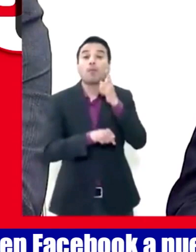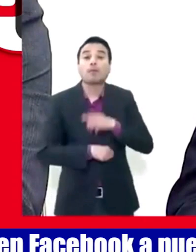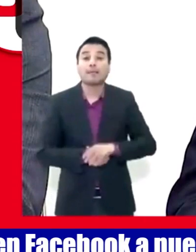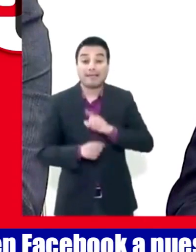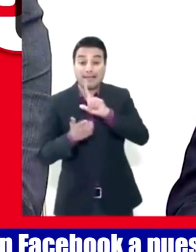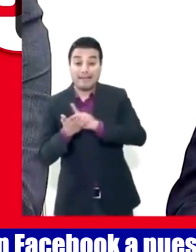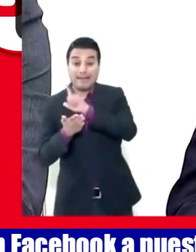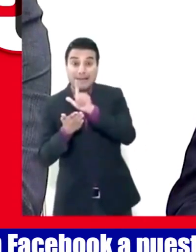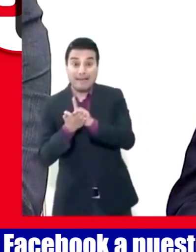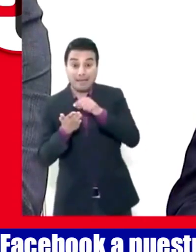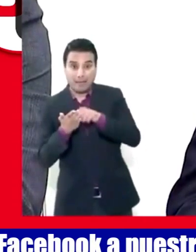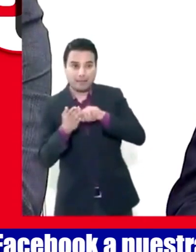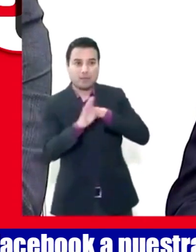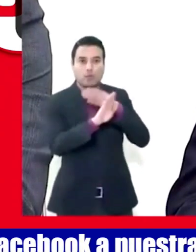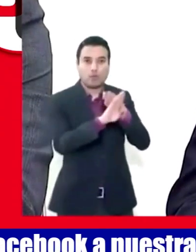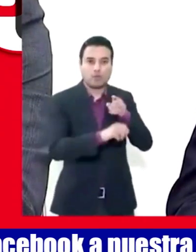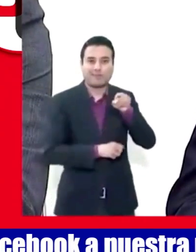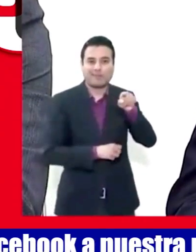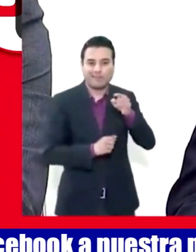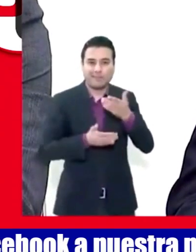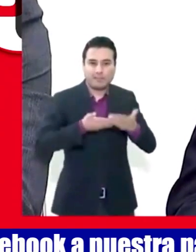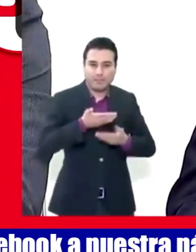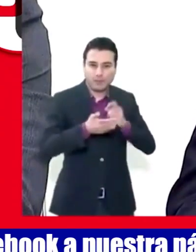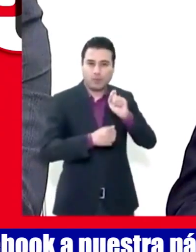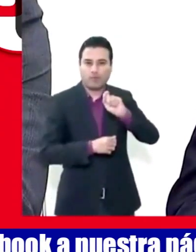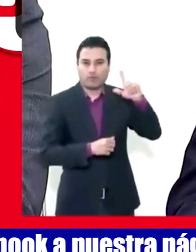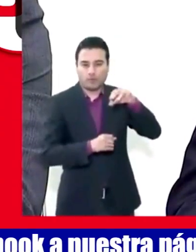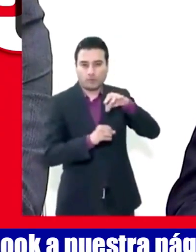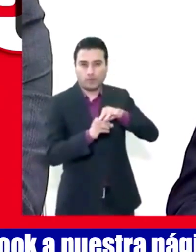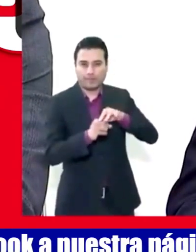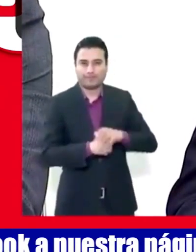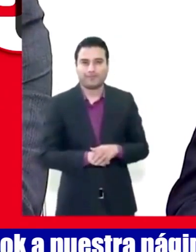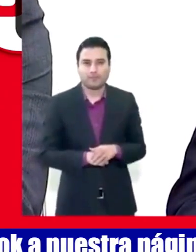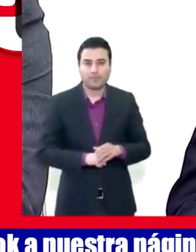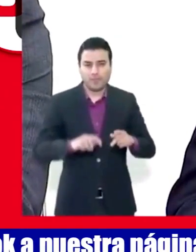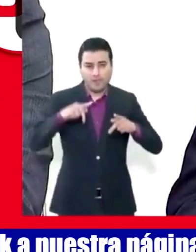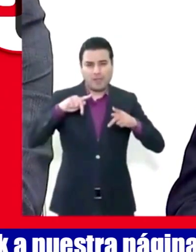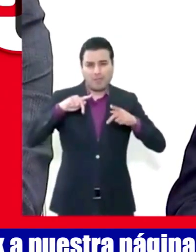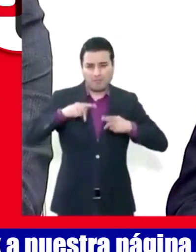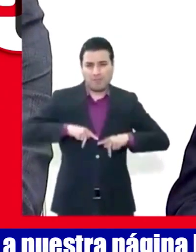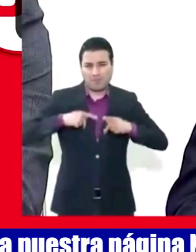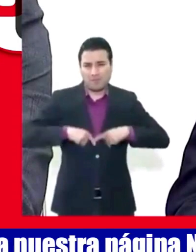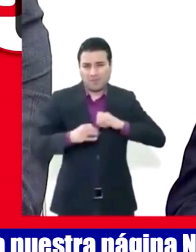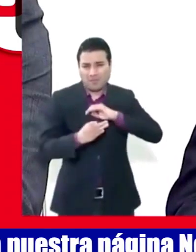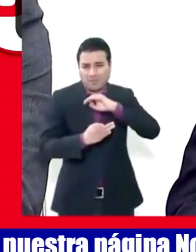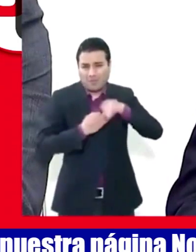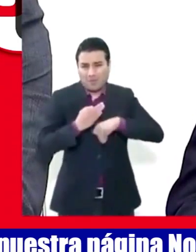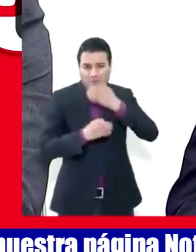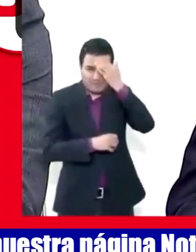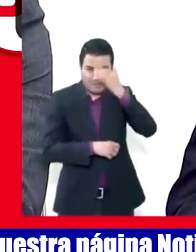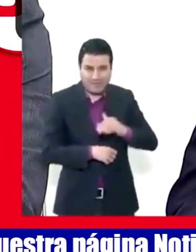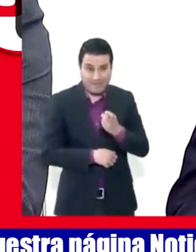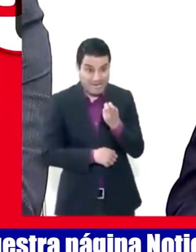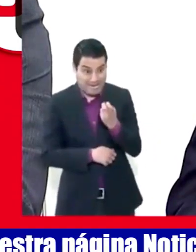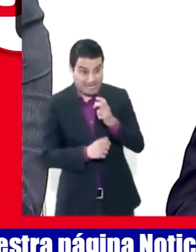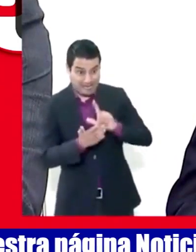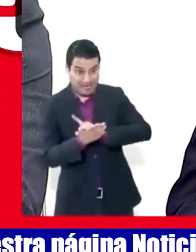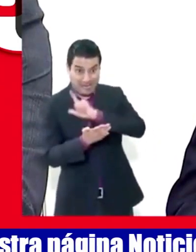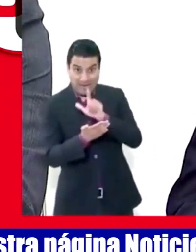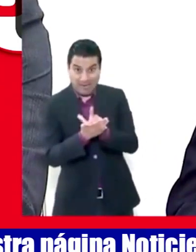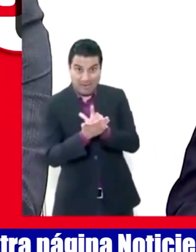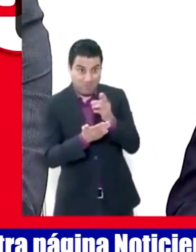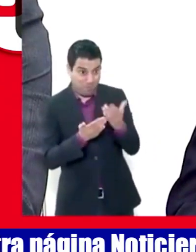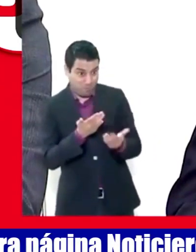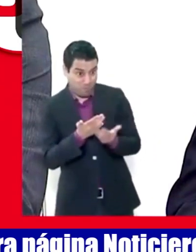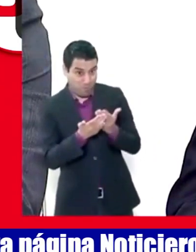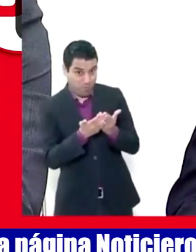para cualquier observador incluso sin ser especialista en temas electorales es Claro que la propuesta de reformas legislativas